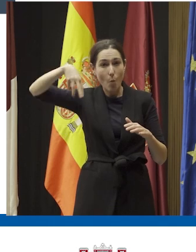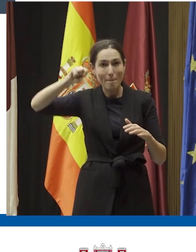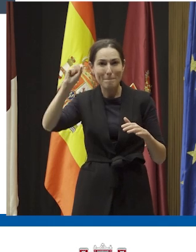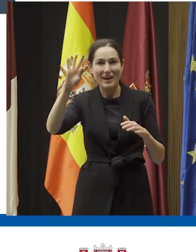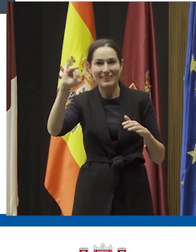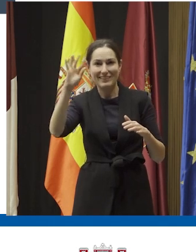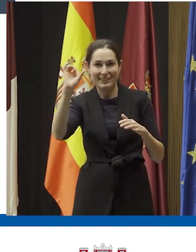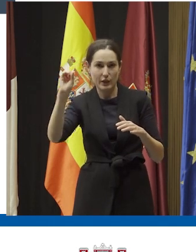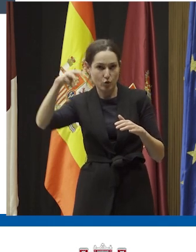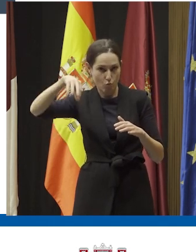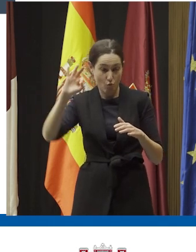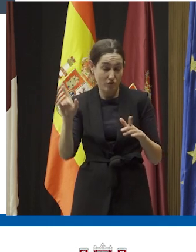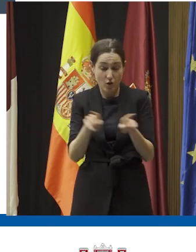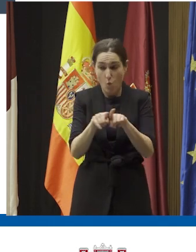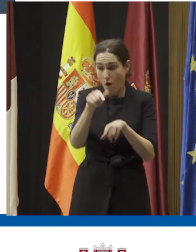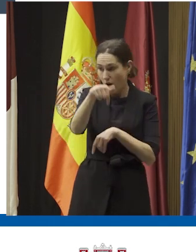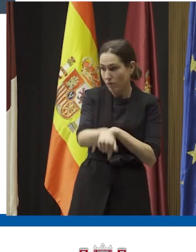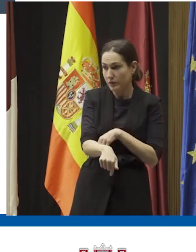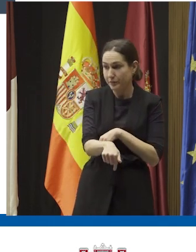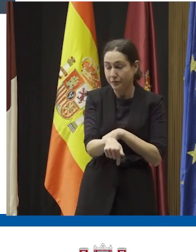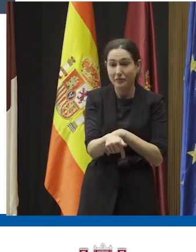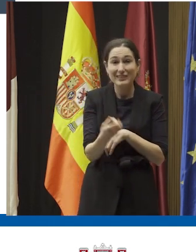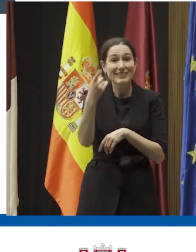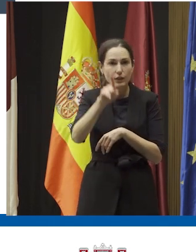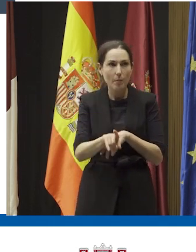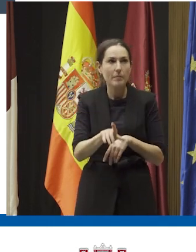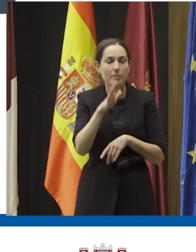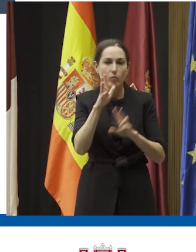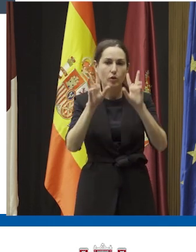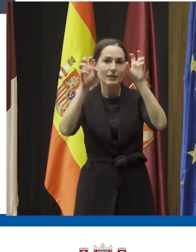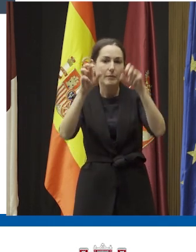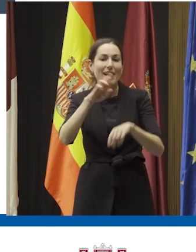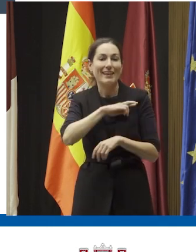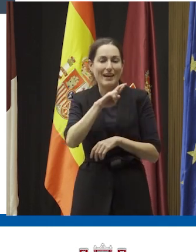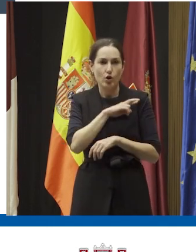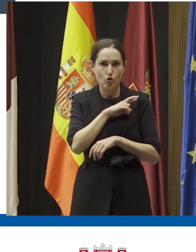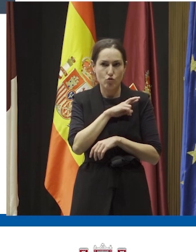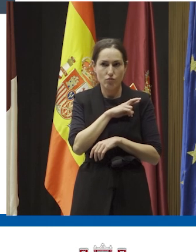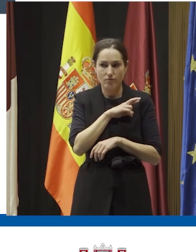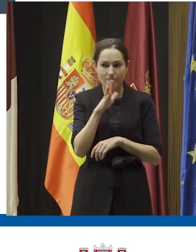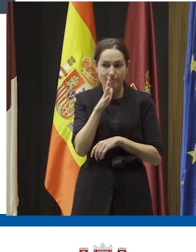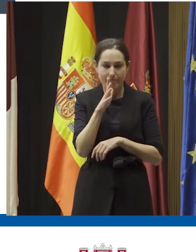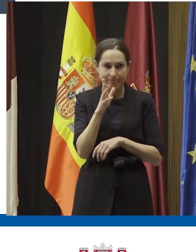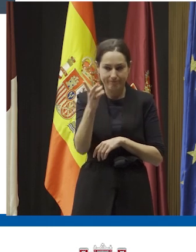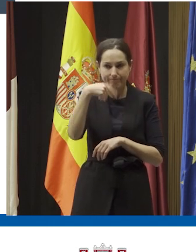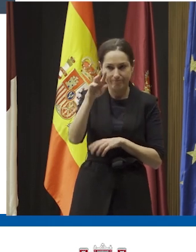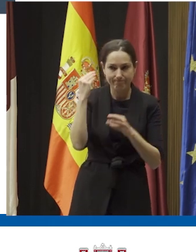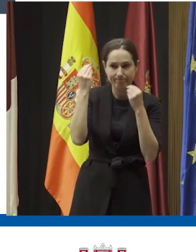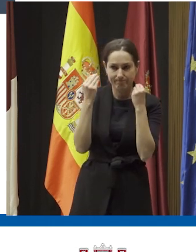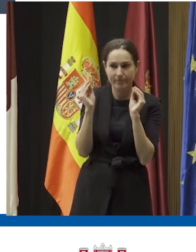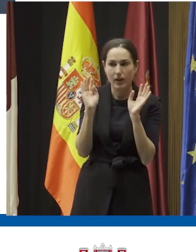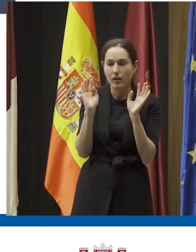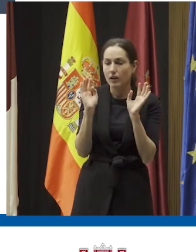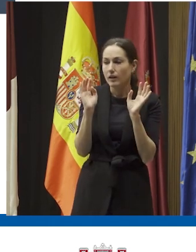craneales, como prácticamente hoy. También unido a temas religiosos. Tengan en cuenta que muchas de estas calaveras, estos cráneos,